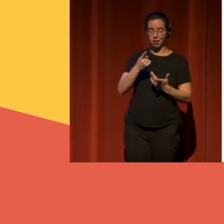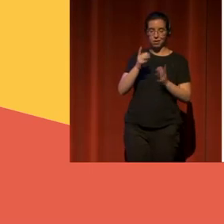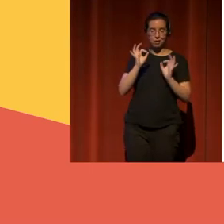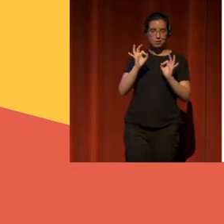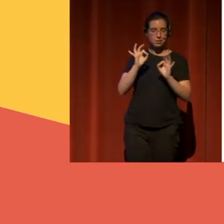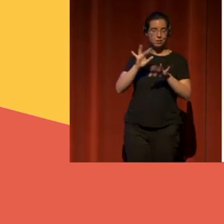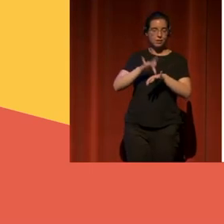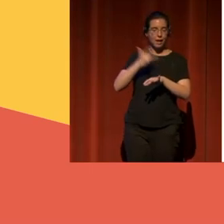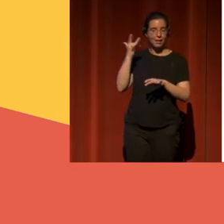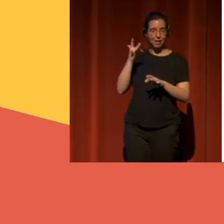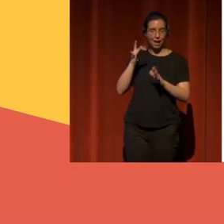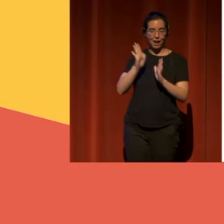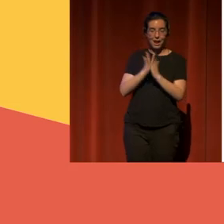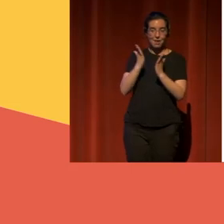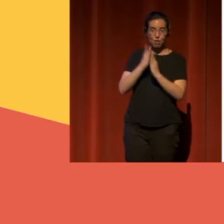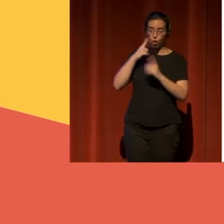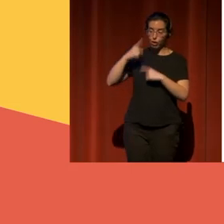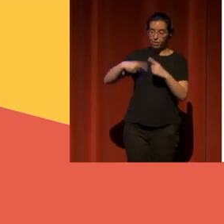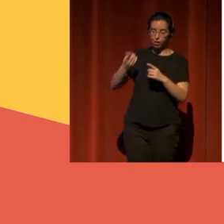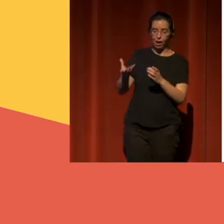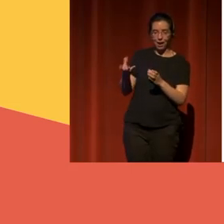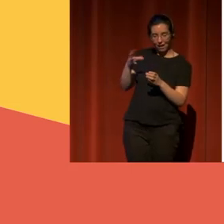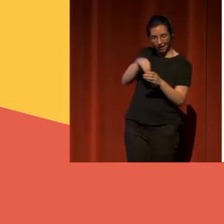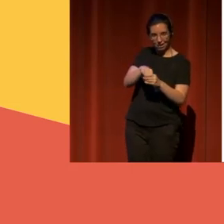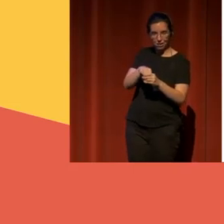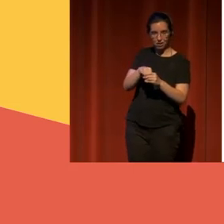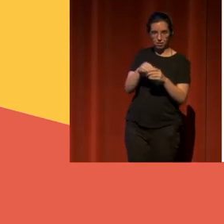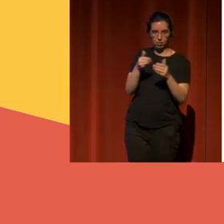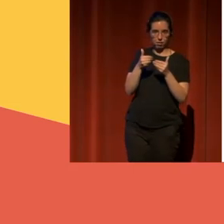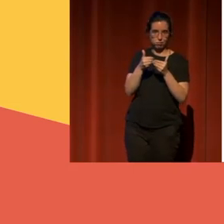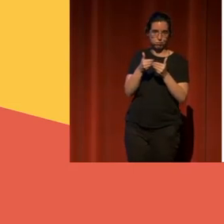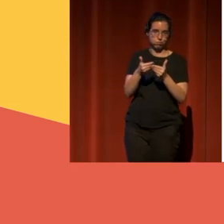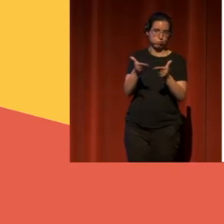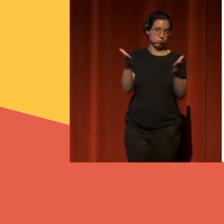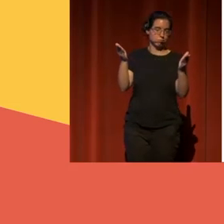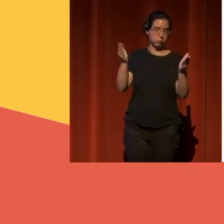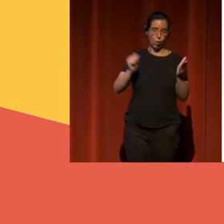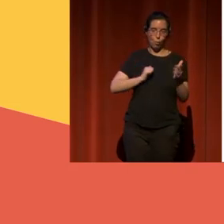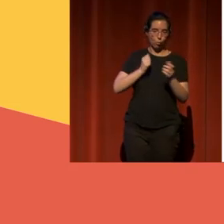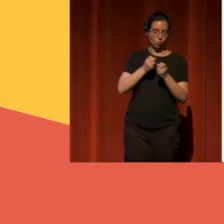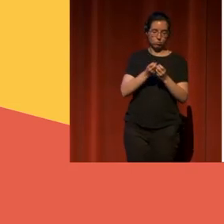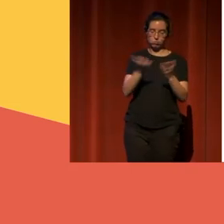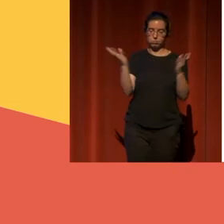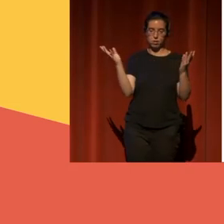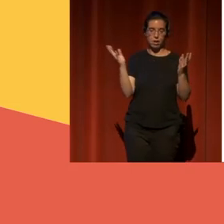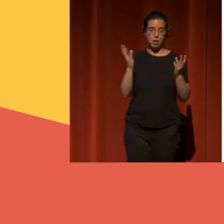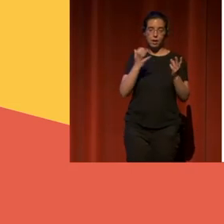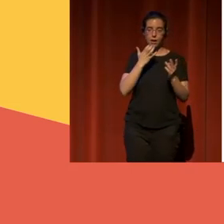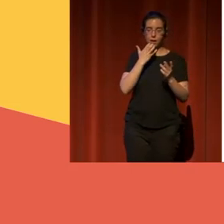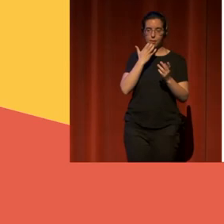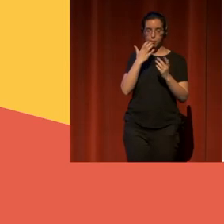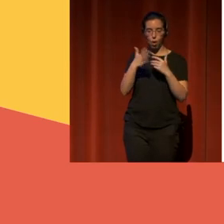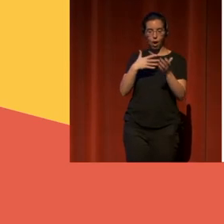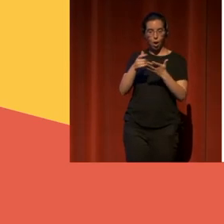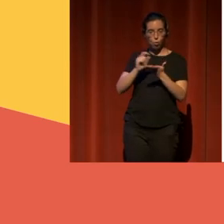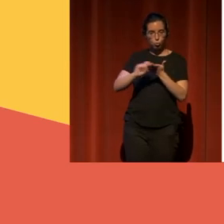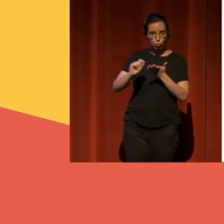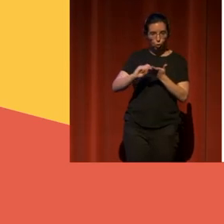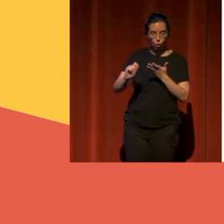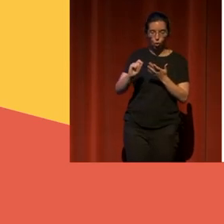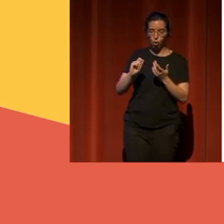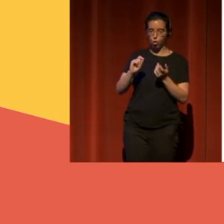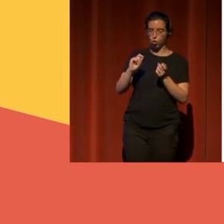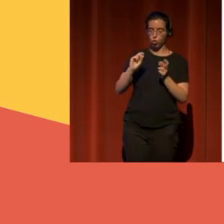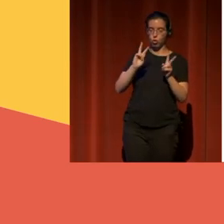libros tradicionales, abre posibilidades casi infinitas, como una presentación o contextualización de la obra del autor, la conexión con